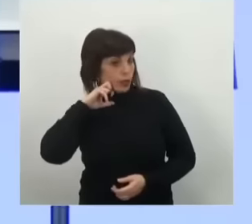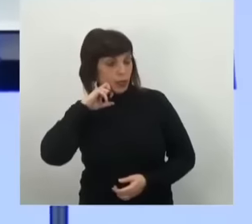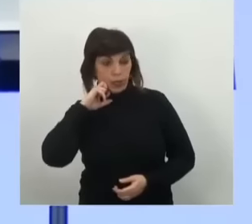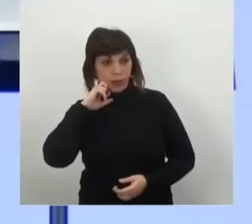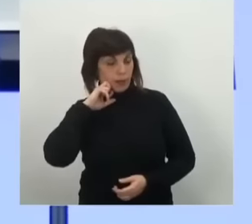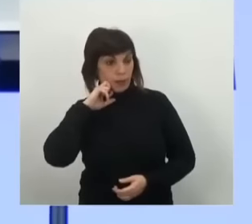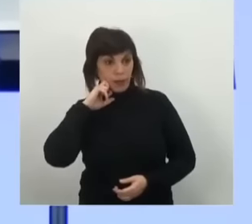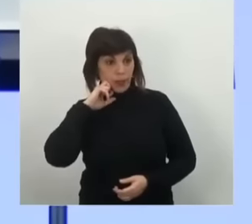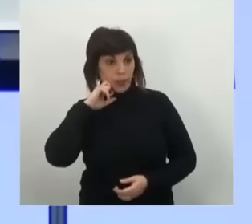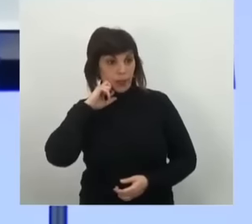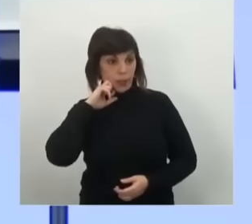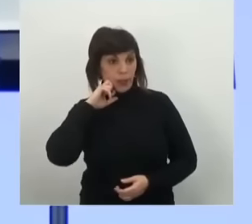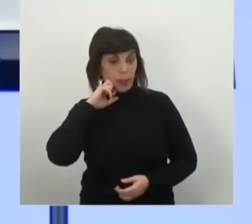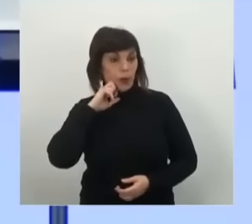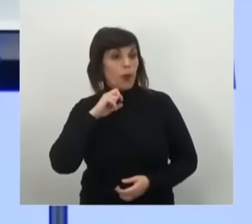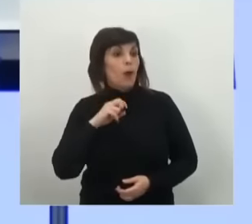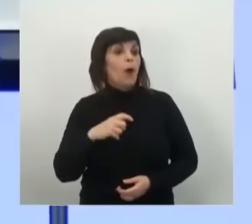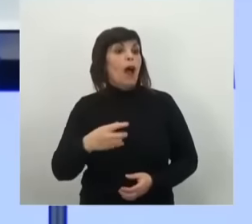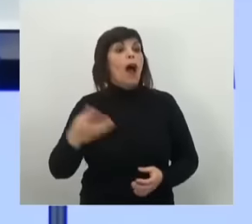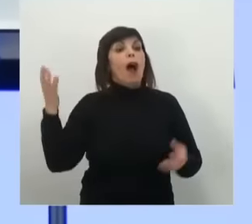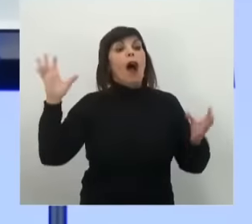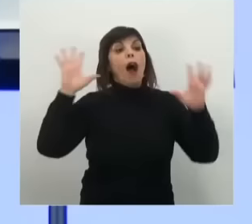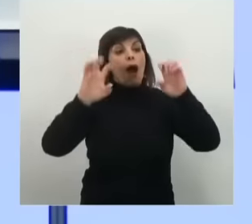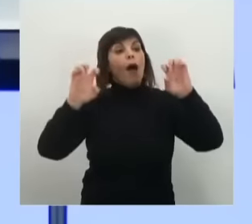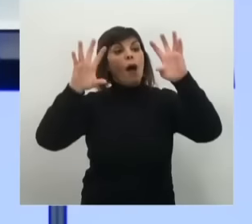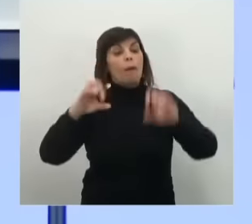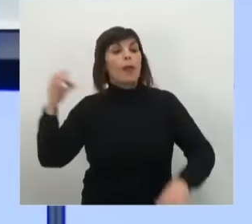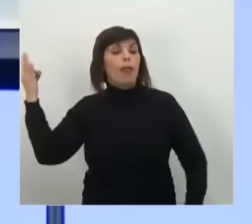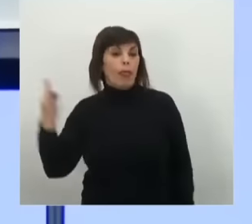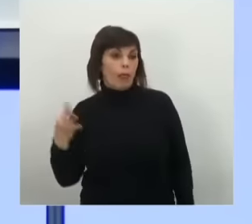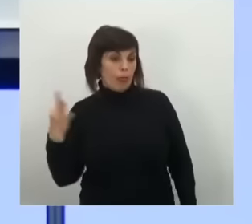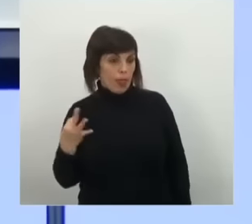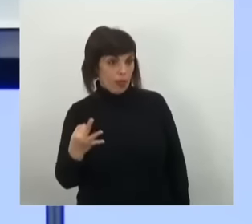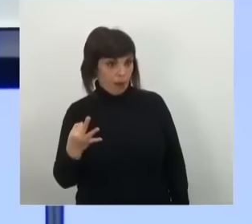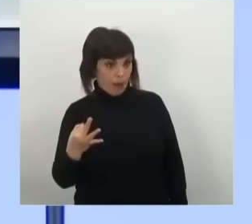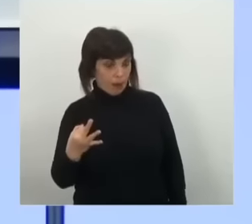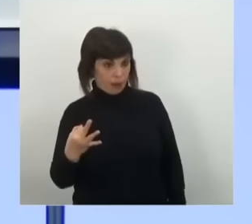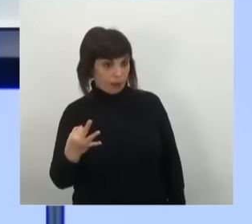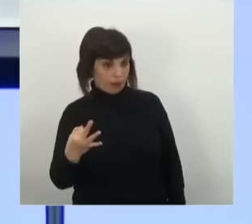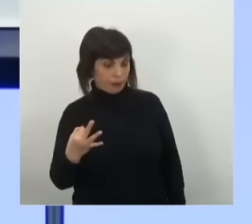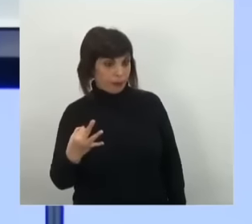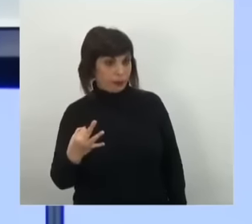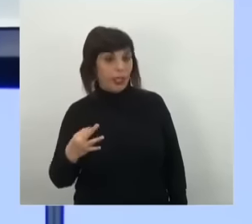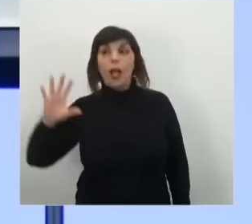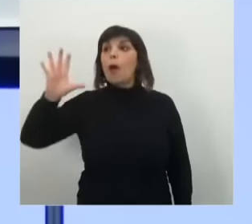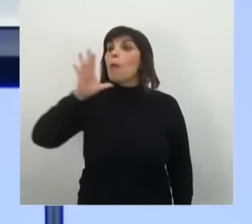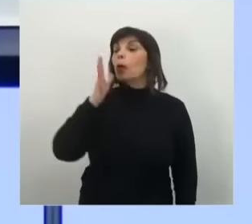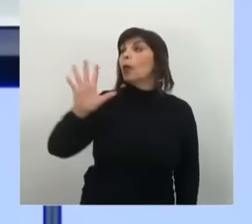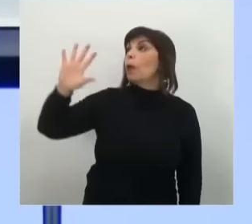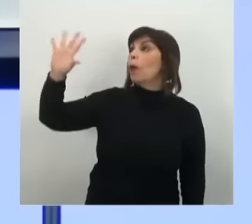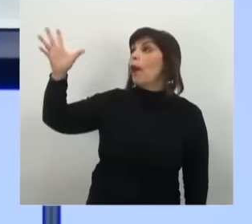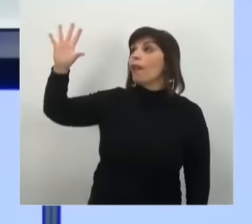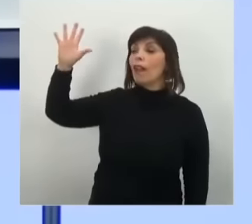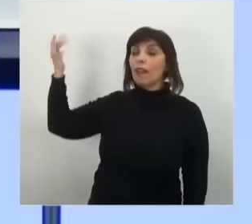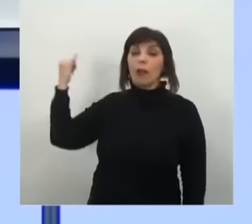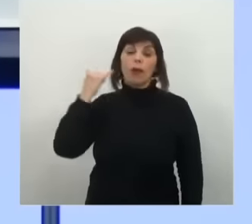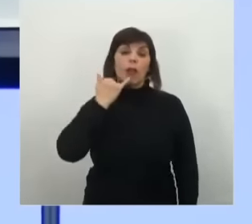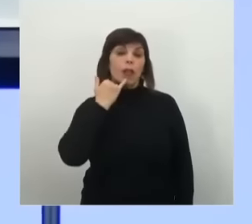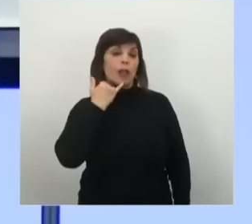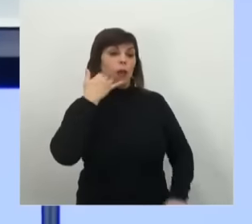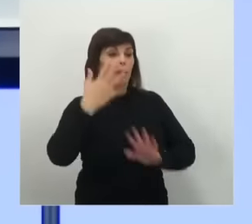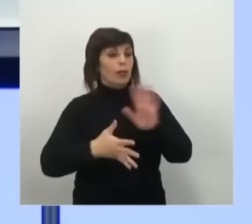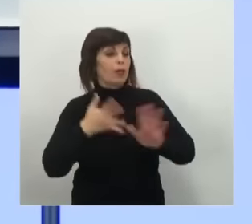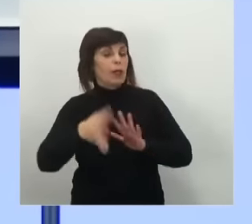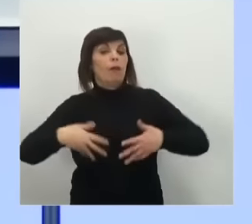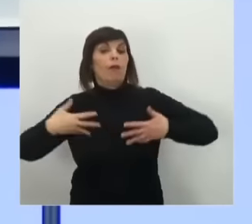van a encontrar con alguien allí en el cielo cuando llegan usted habla hebreo entonces váyase aquí primero se van a quedar como un área aparte y se van